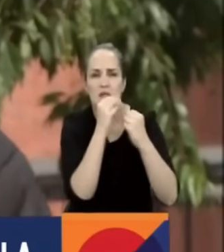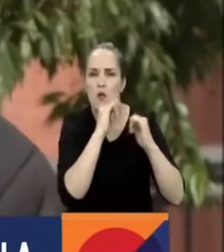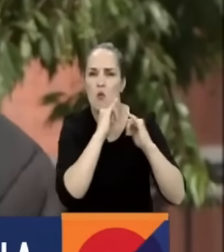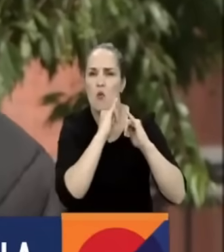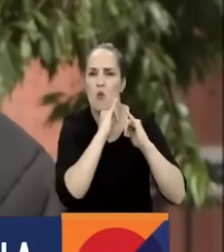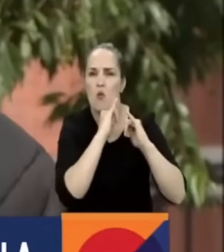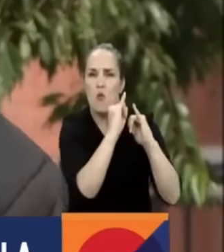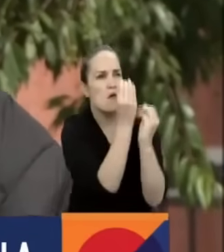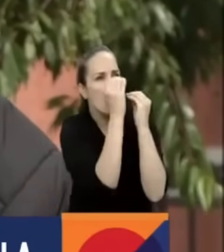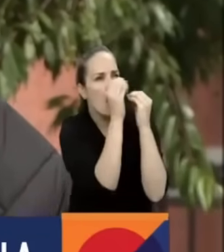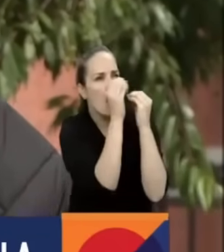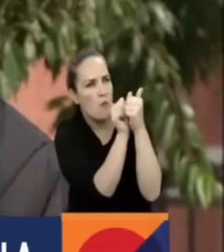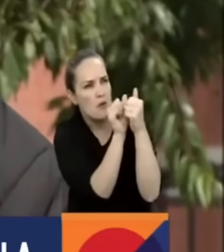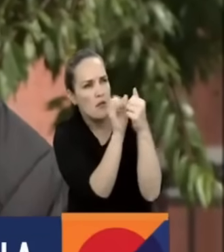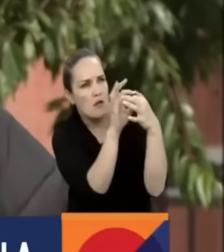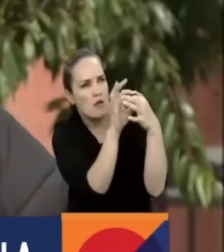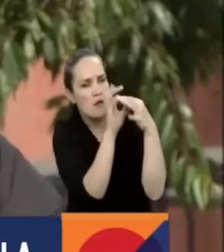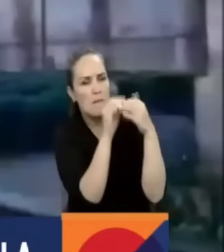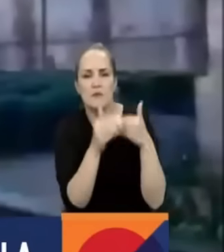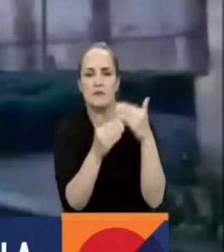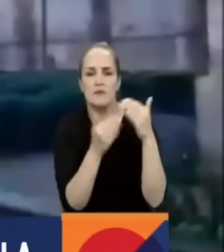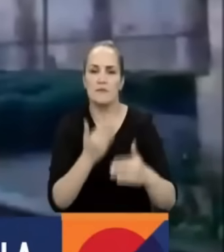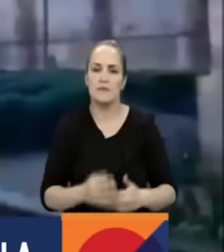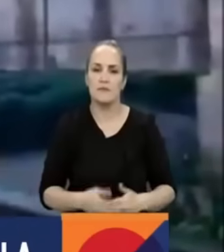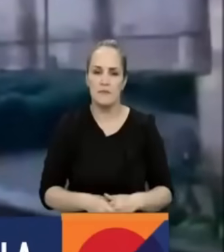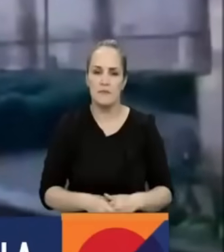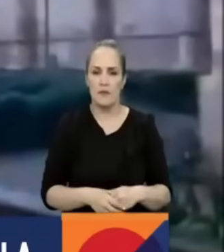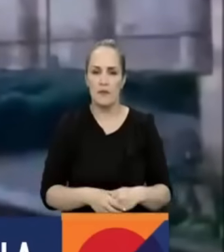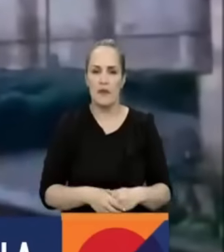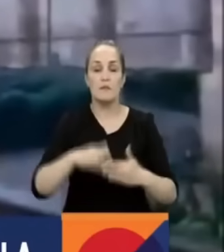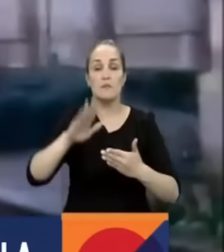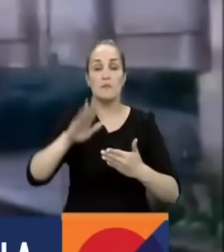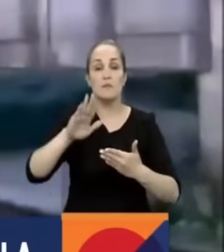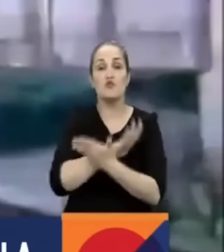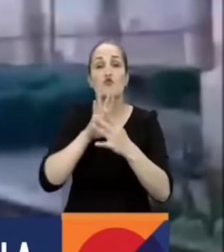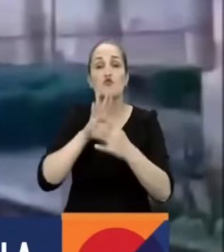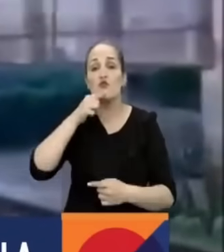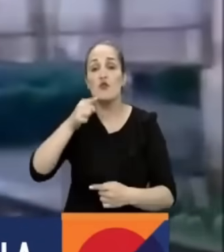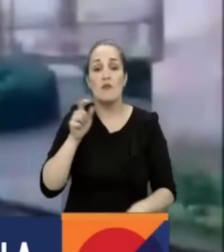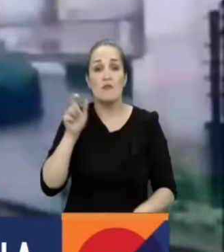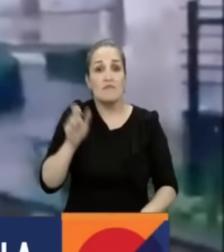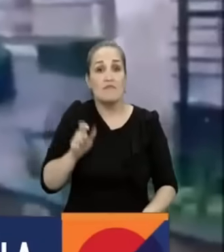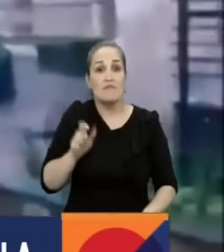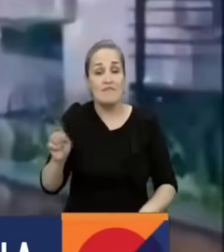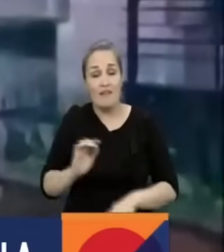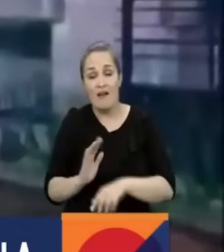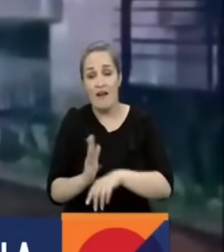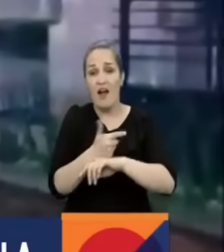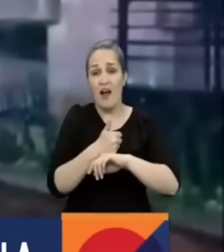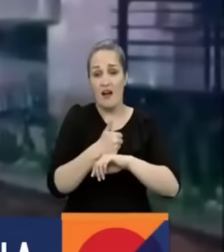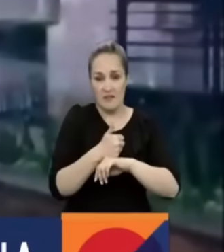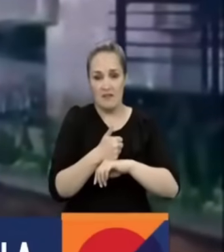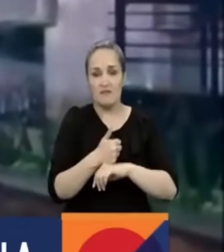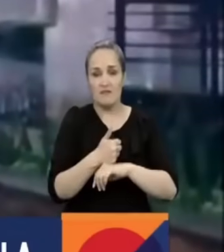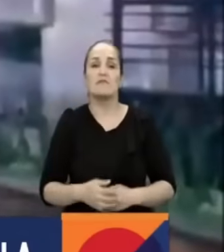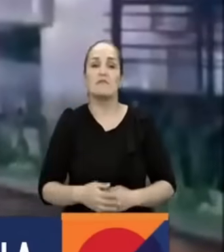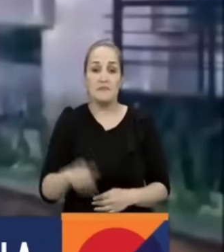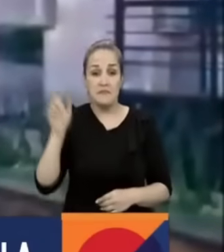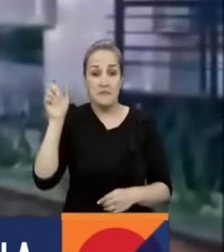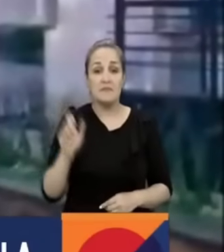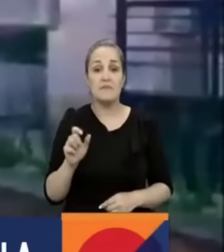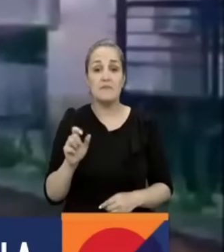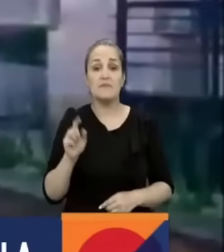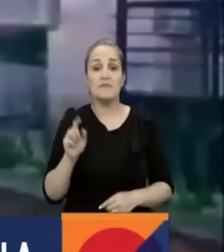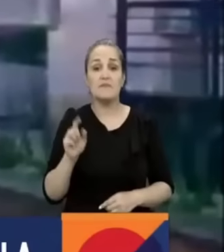venido acompañando este proceso. Con música en lengua materna muruymuna, el artista Cací Yarucú busca que el